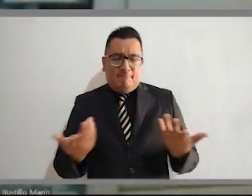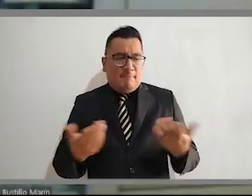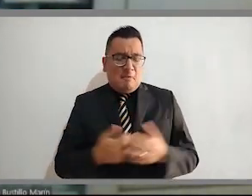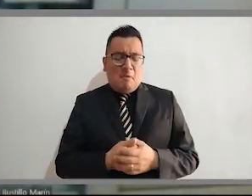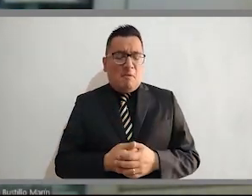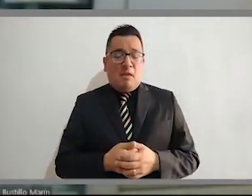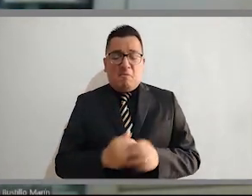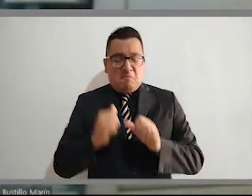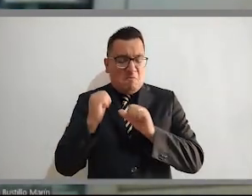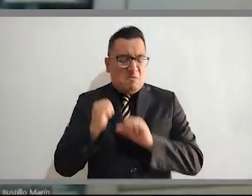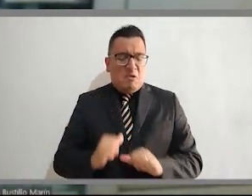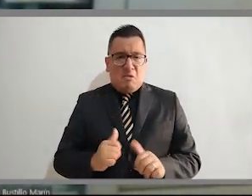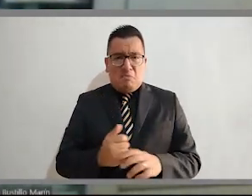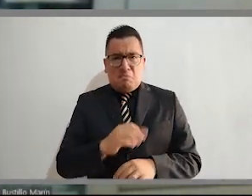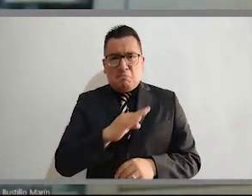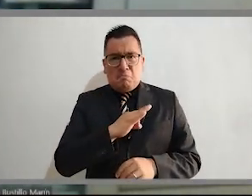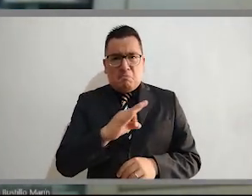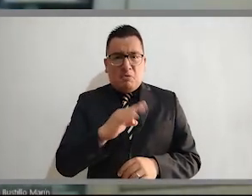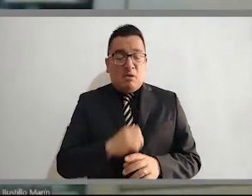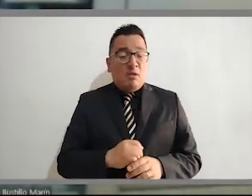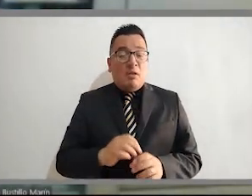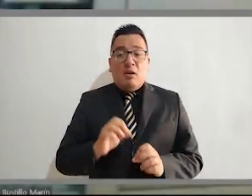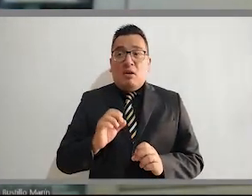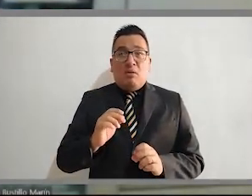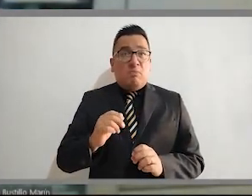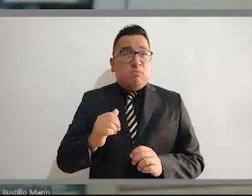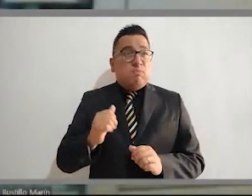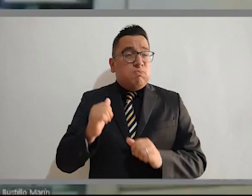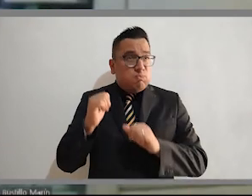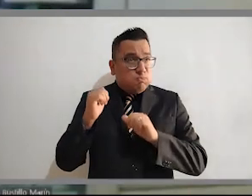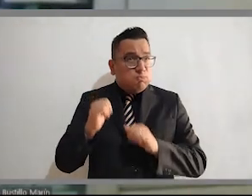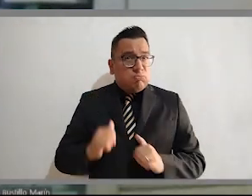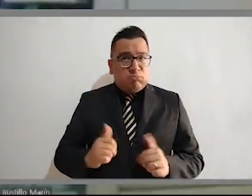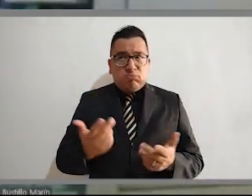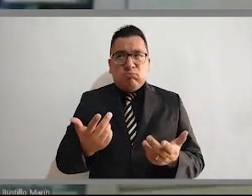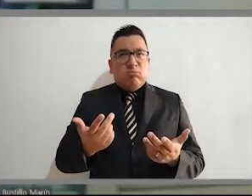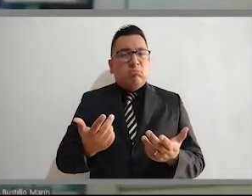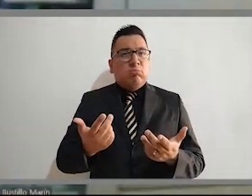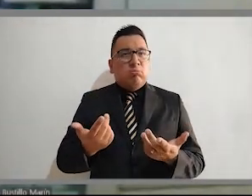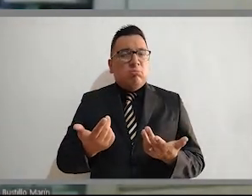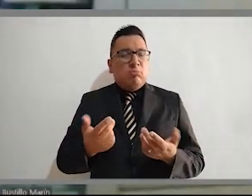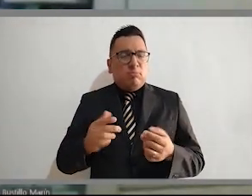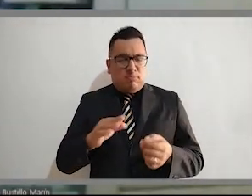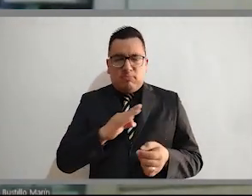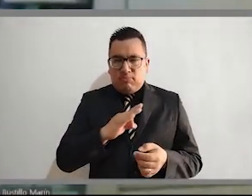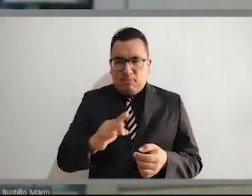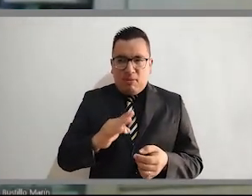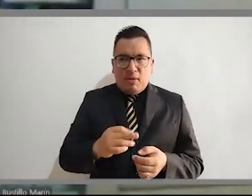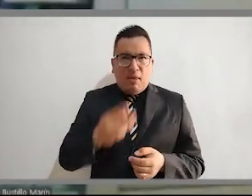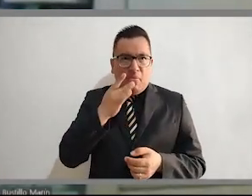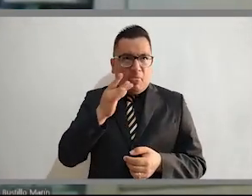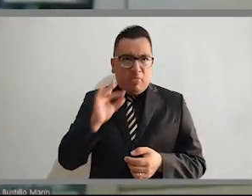cualquiera, cualquier autoridad, también cualquier autoridad electoral, también cualquier autoridad